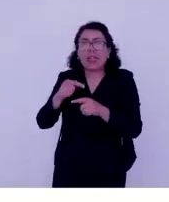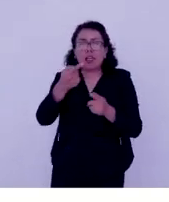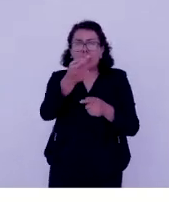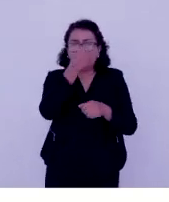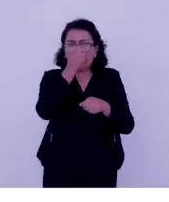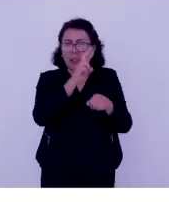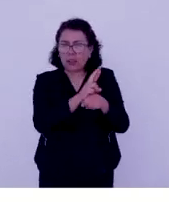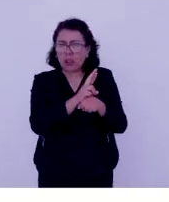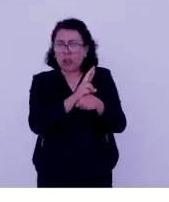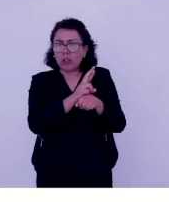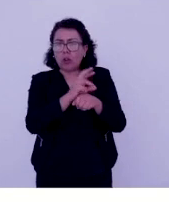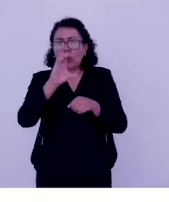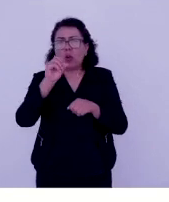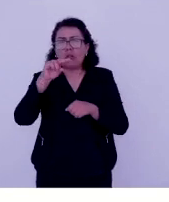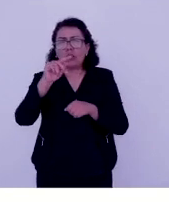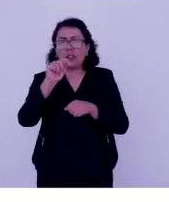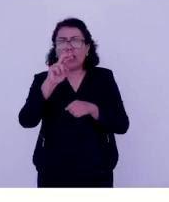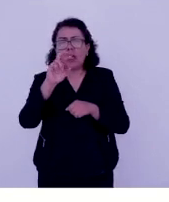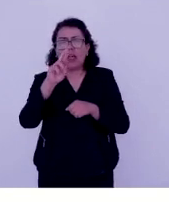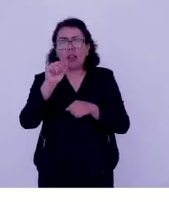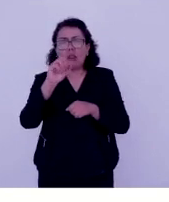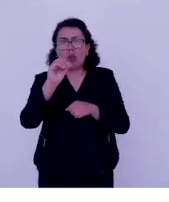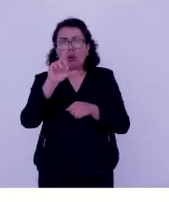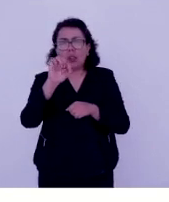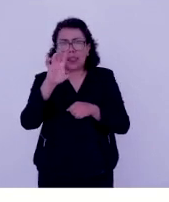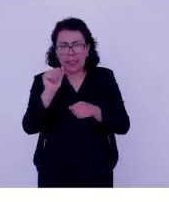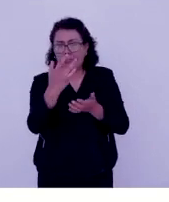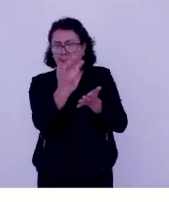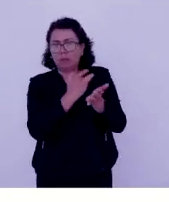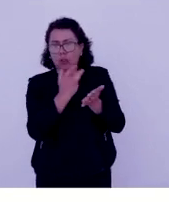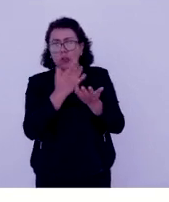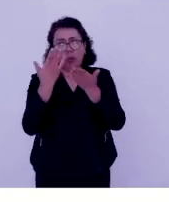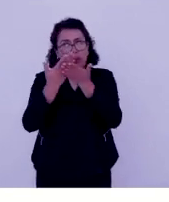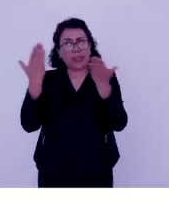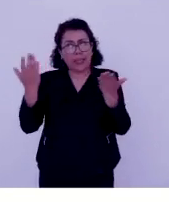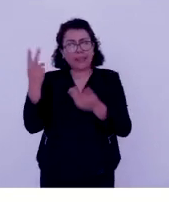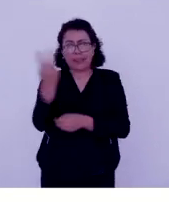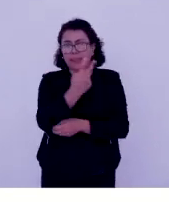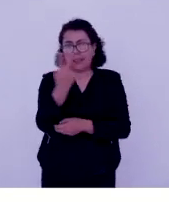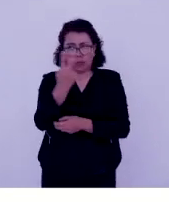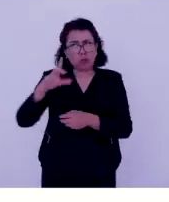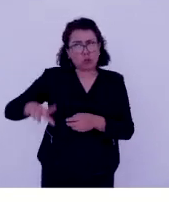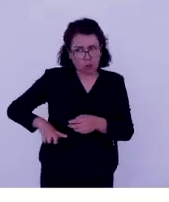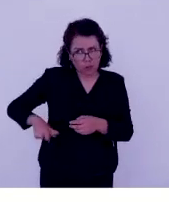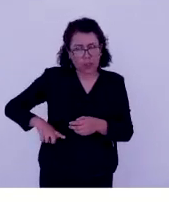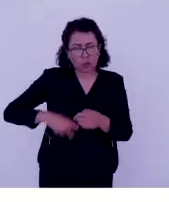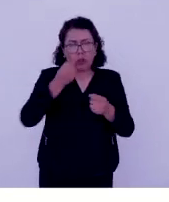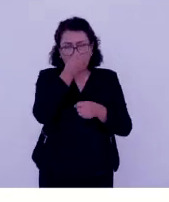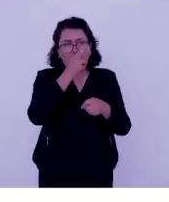con el secretario de la contraloría Muchas gracias gobernador y contralor por el